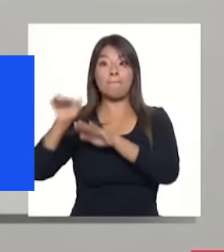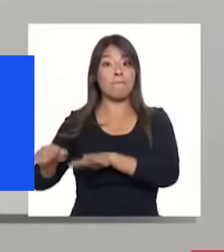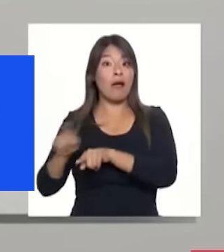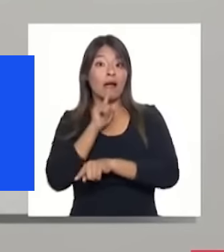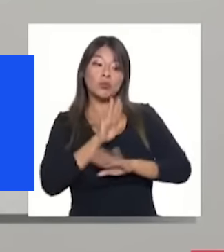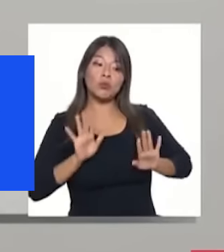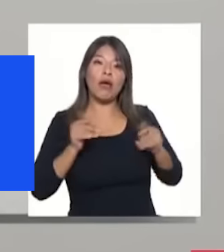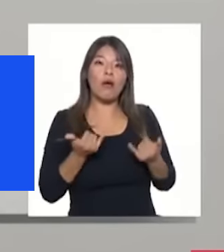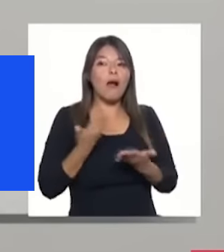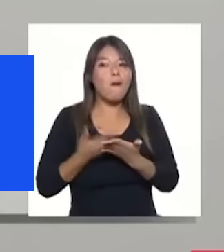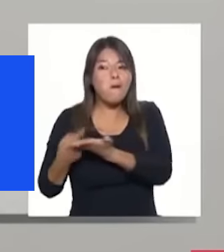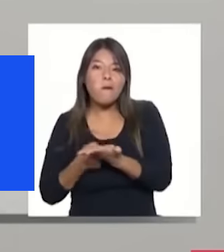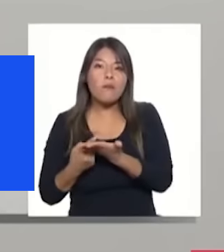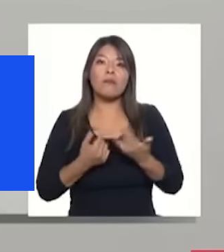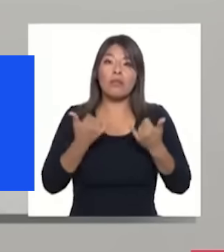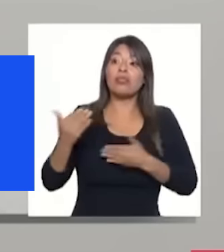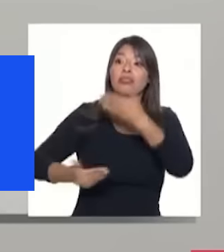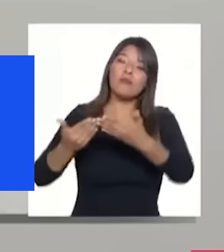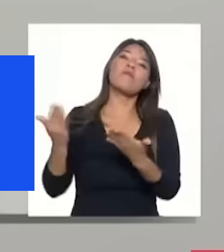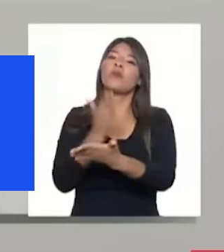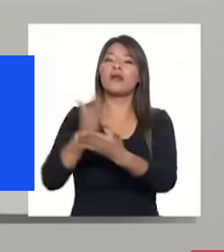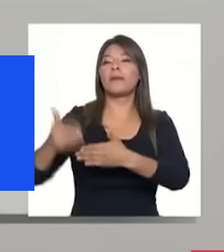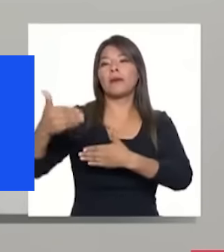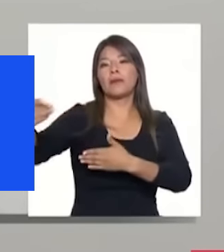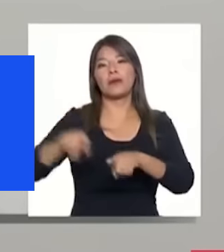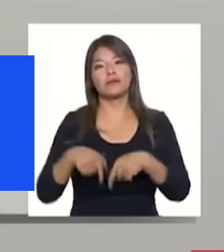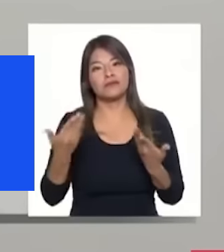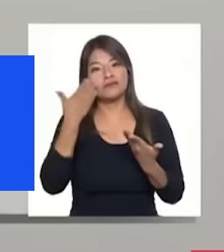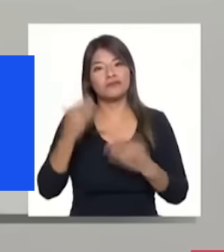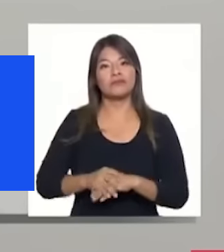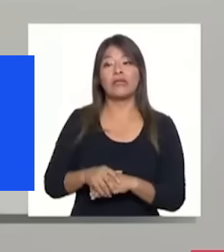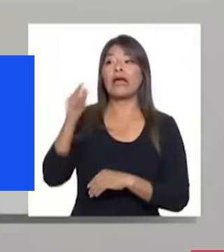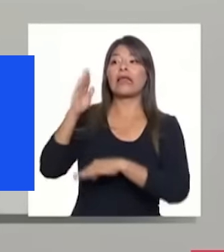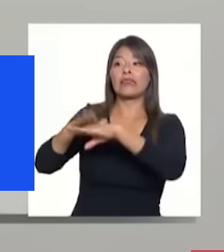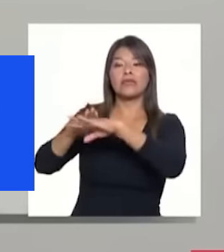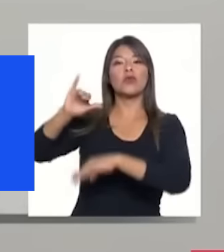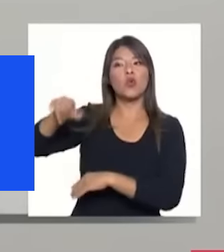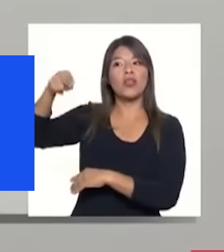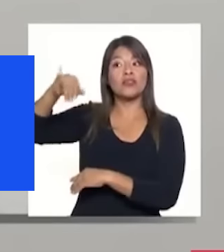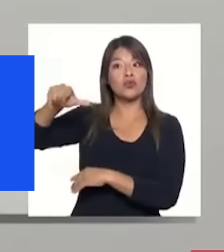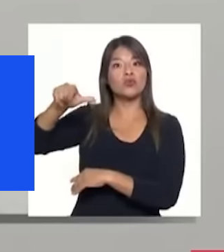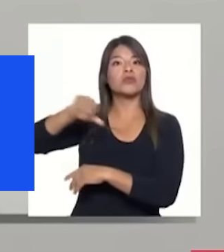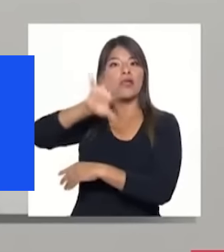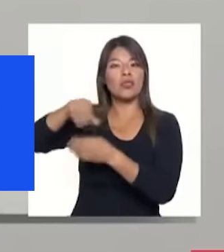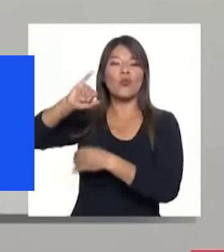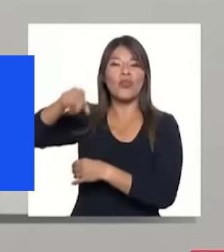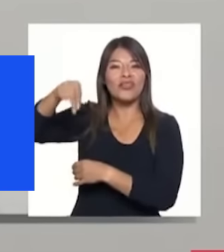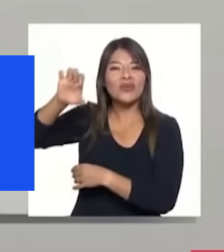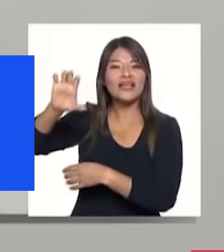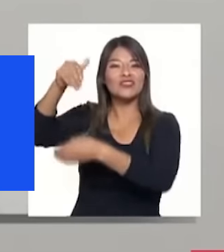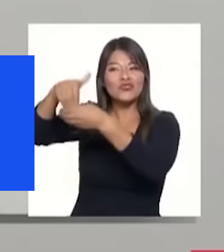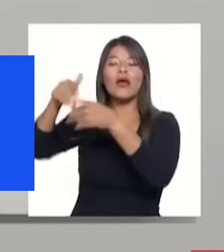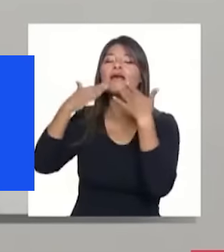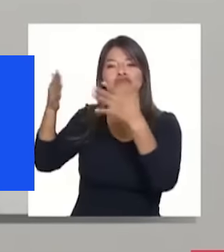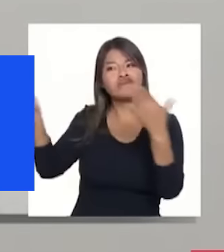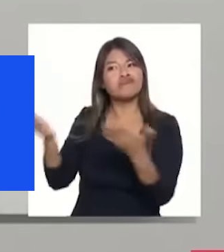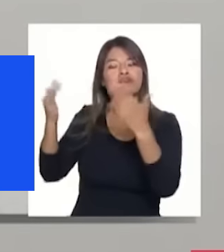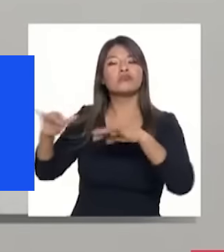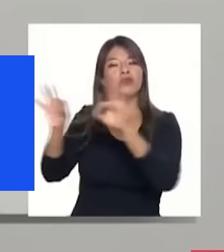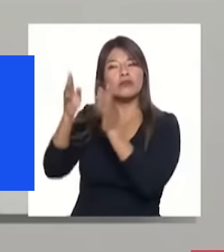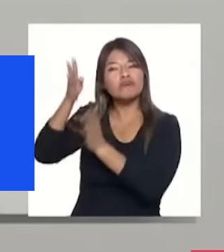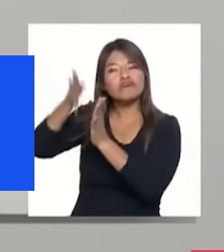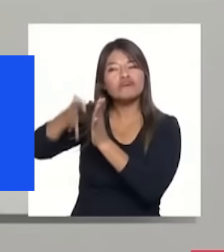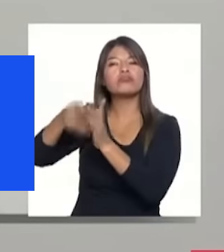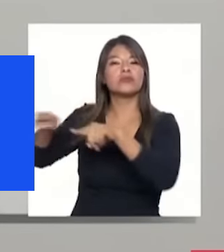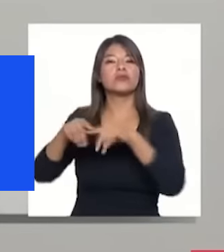activos, conquistando mentes y afectando, gracias al Jurado Nacional de Elecciones, los estándares mínimos de lo que debe ser la democracia y un Estado